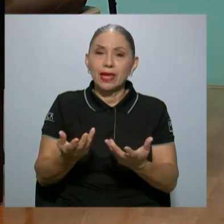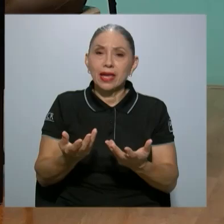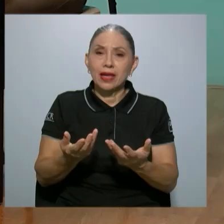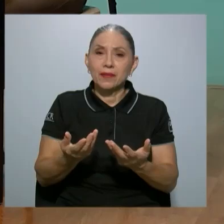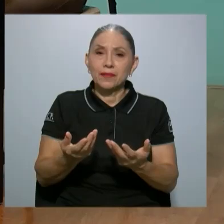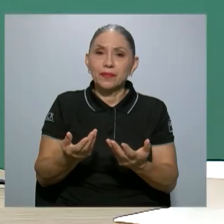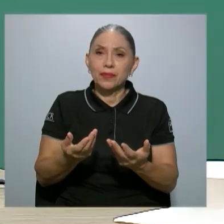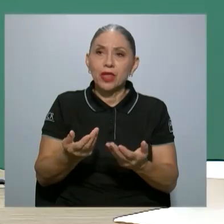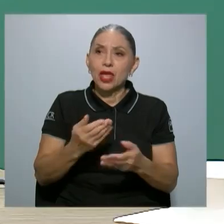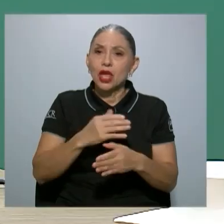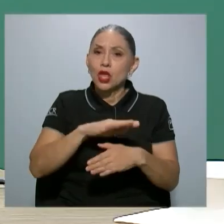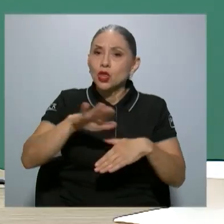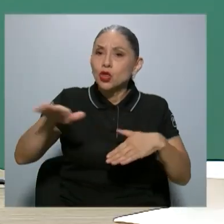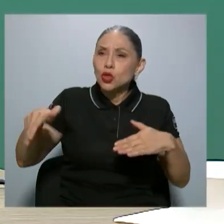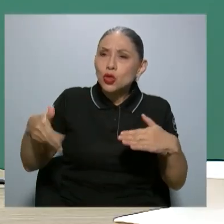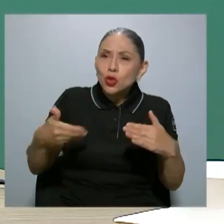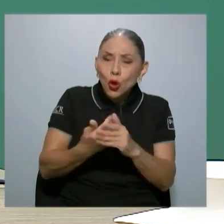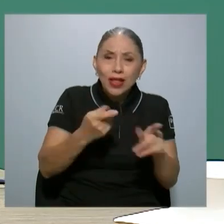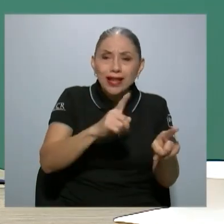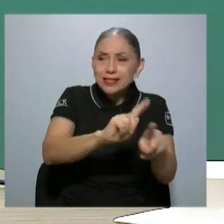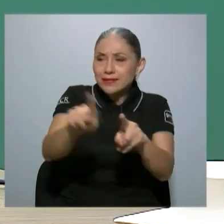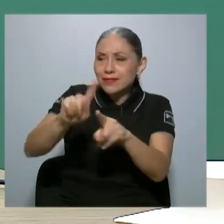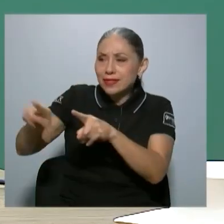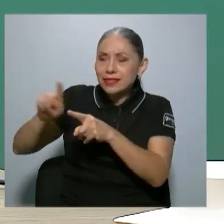todas las facultades, todas las escuelas